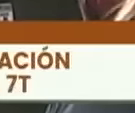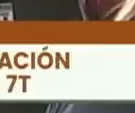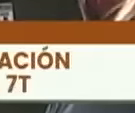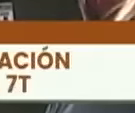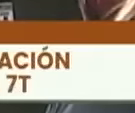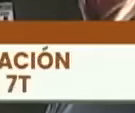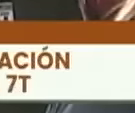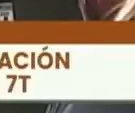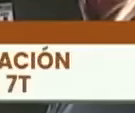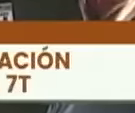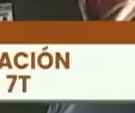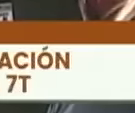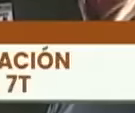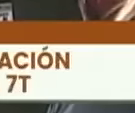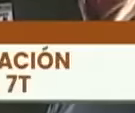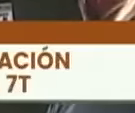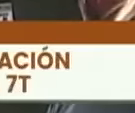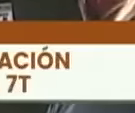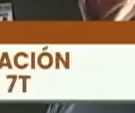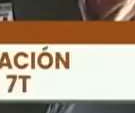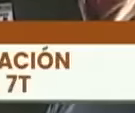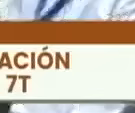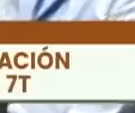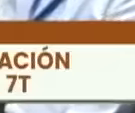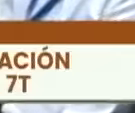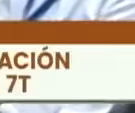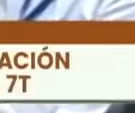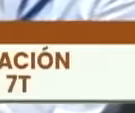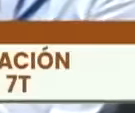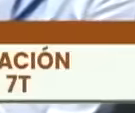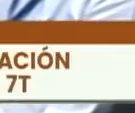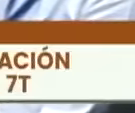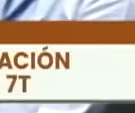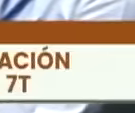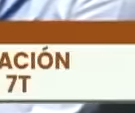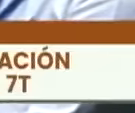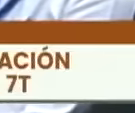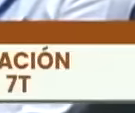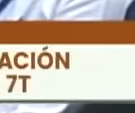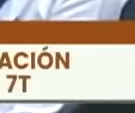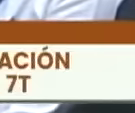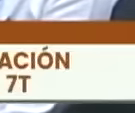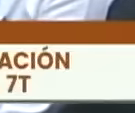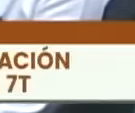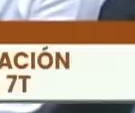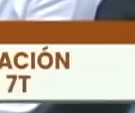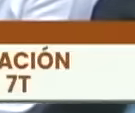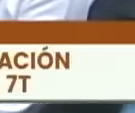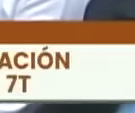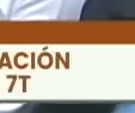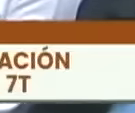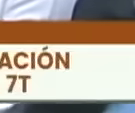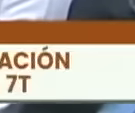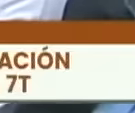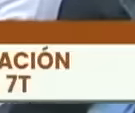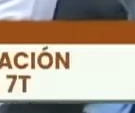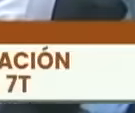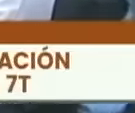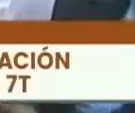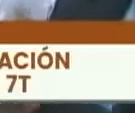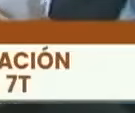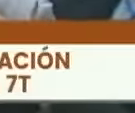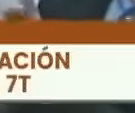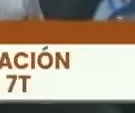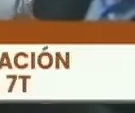sensibilizarnos, tener otras perspectivas y transformar lo que tenga que ser transformado sin miedo. Sin